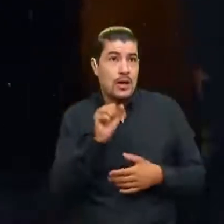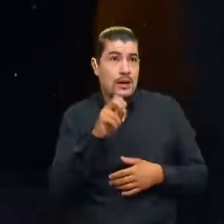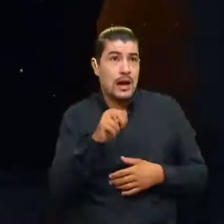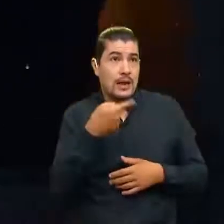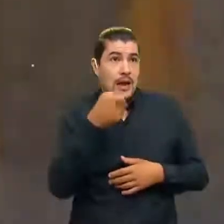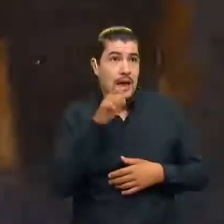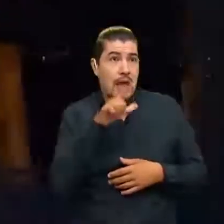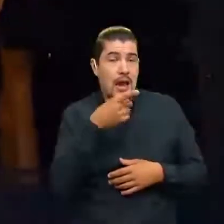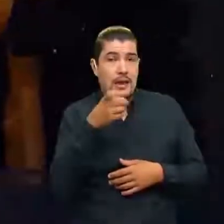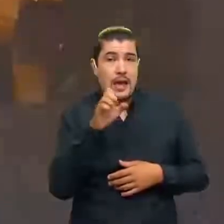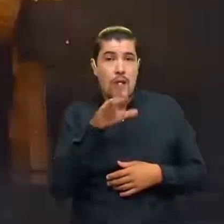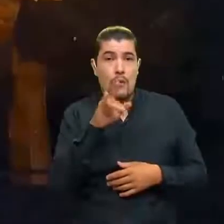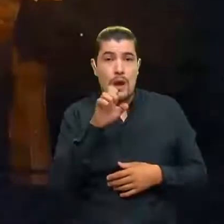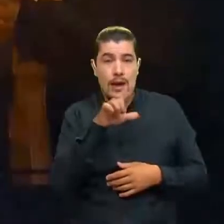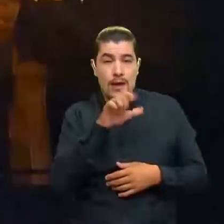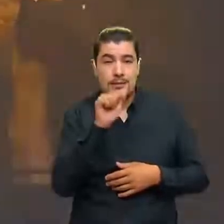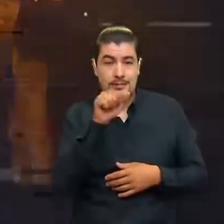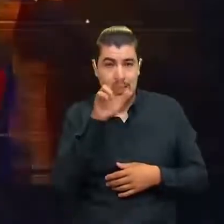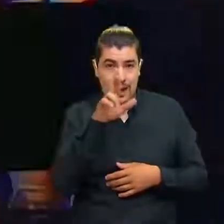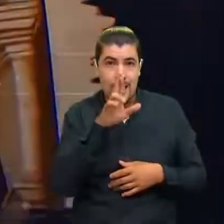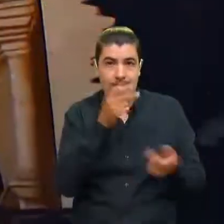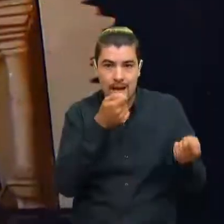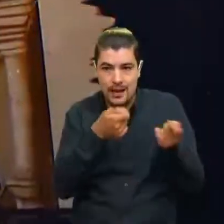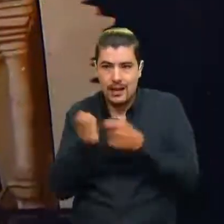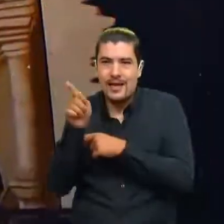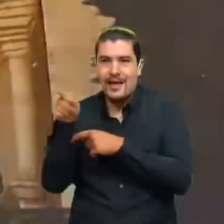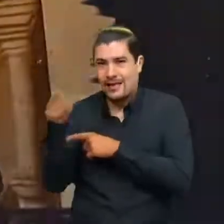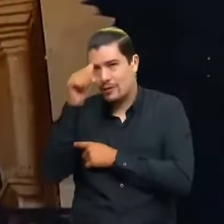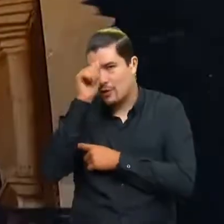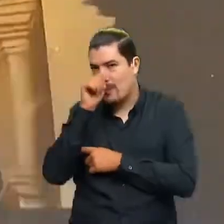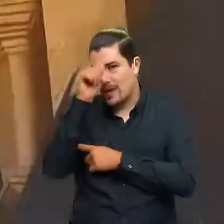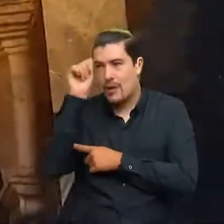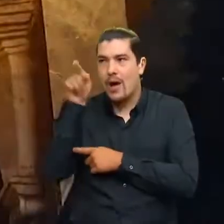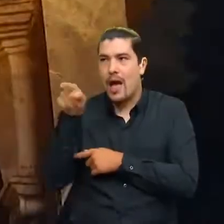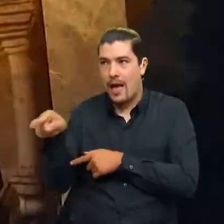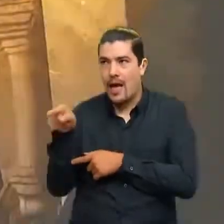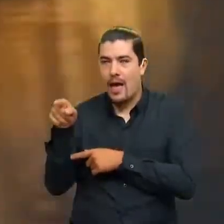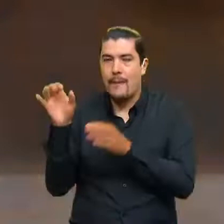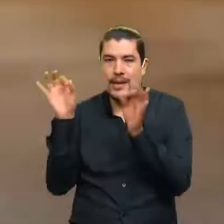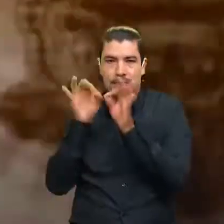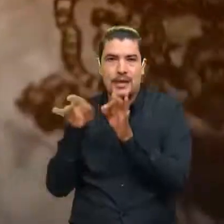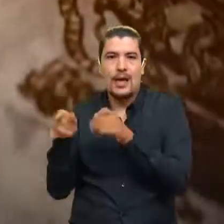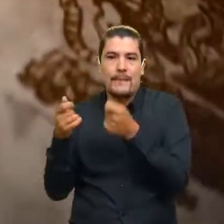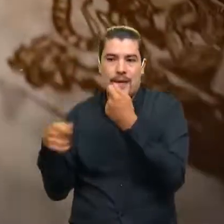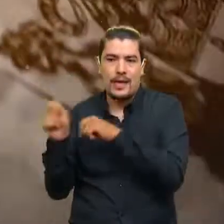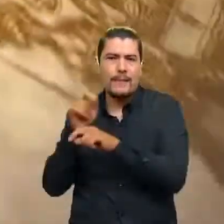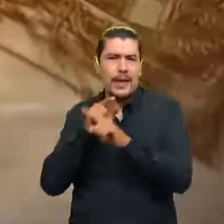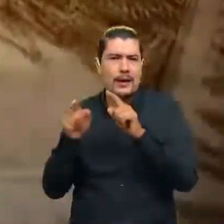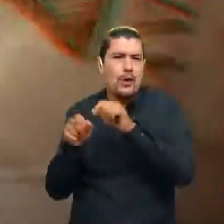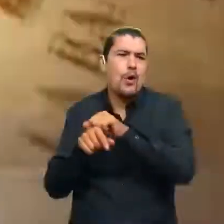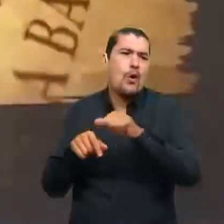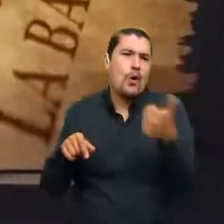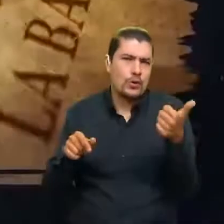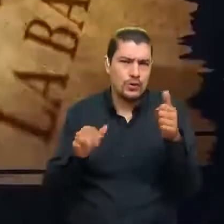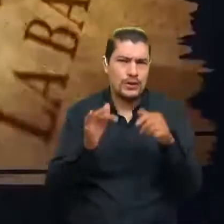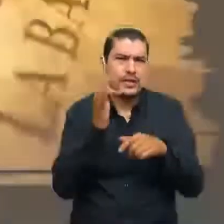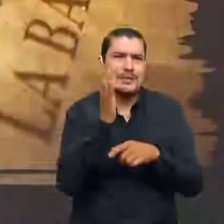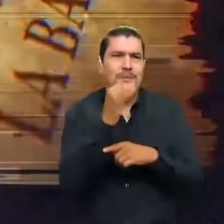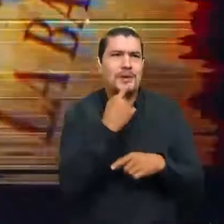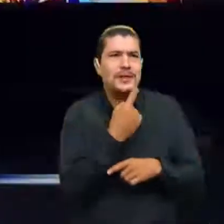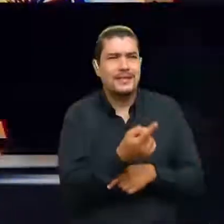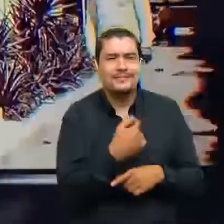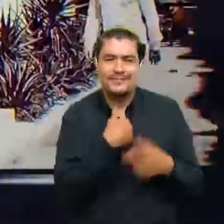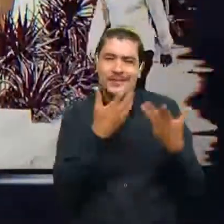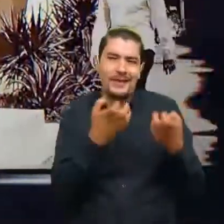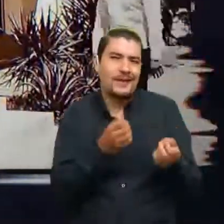llevaba hacia cuando iba los domingos a misa. Entonces, pero existe otra versión que, pues bueno, no les